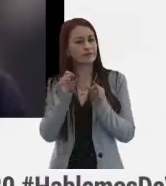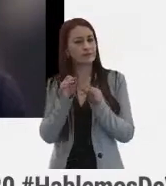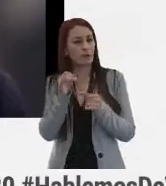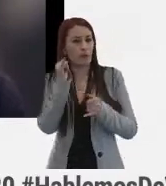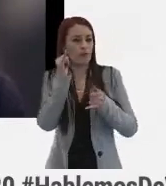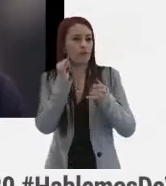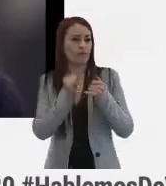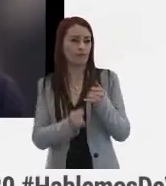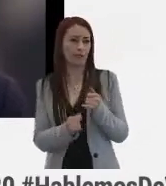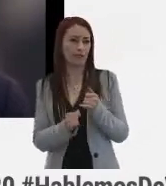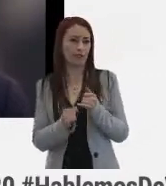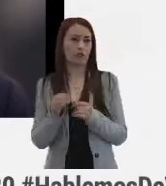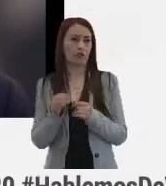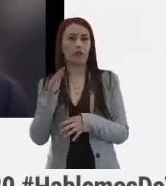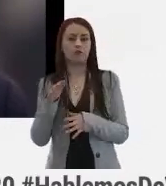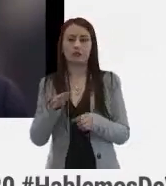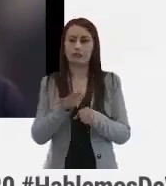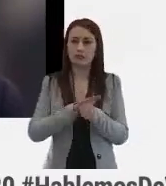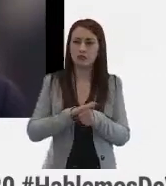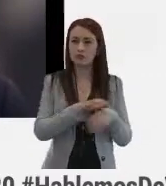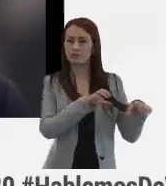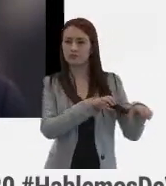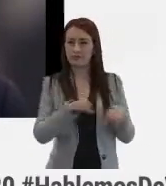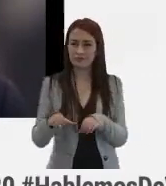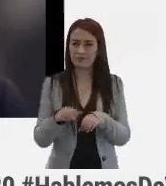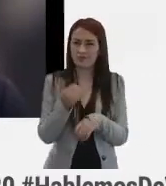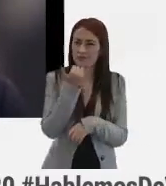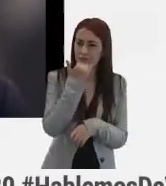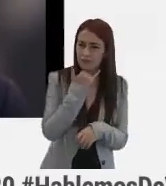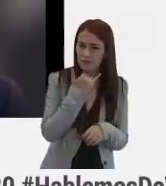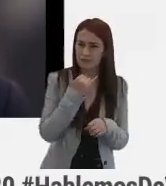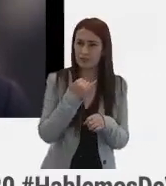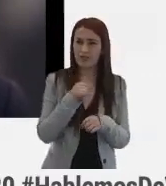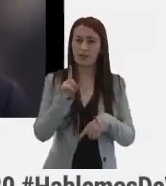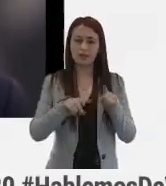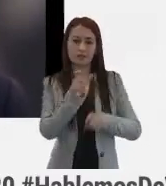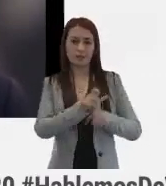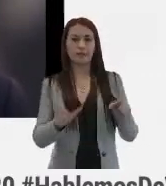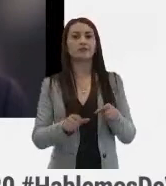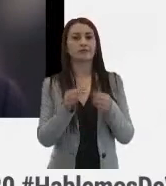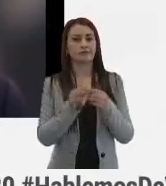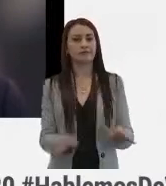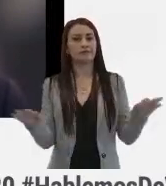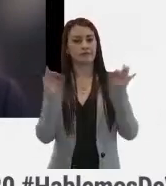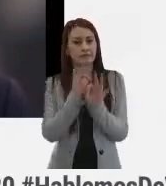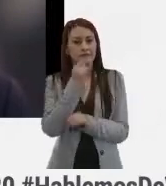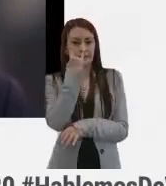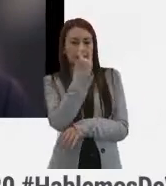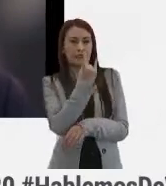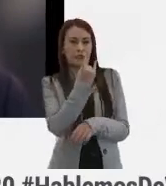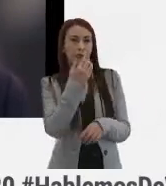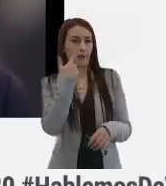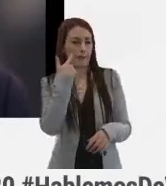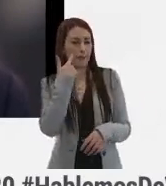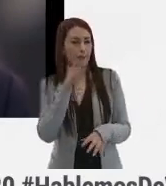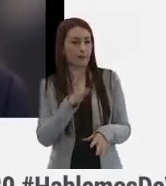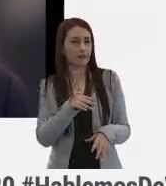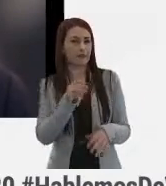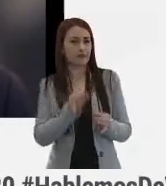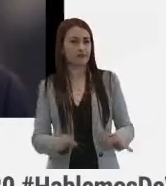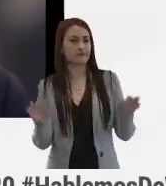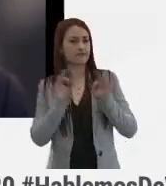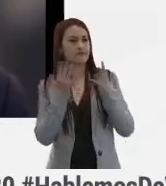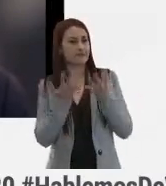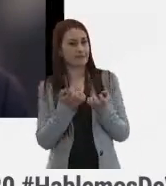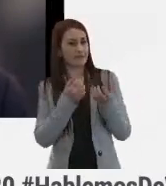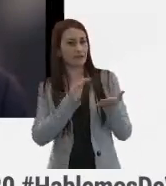a ese río revuelto en el que muchos intereses han procurado pescar.